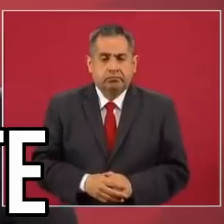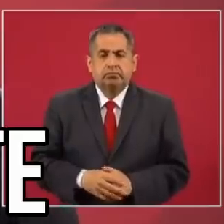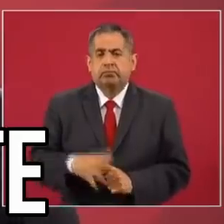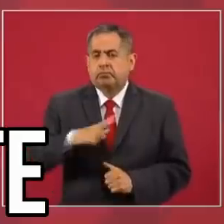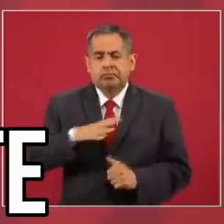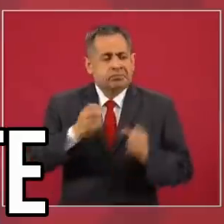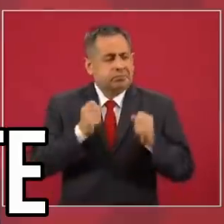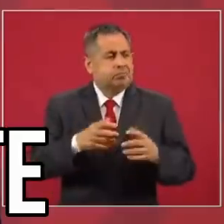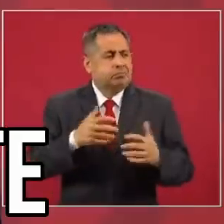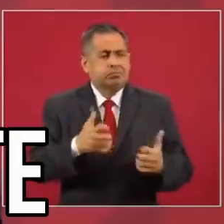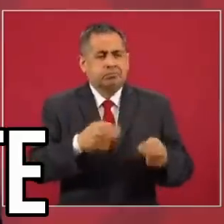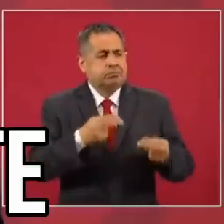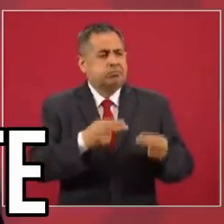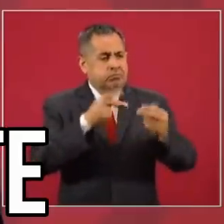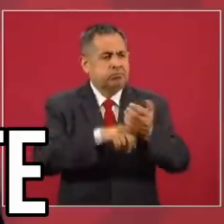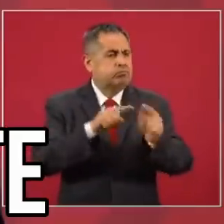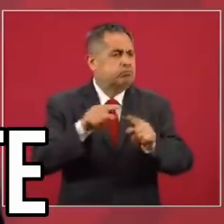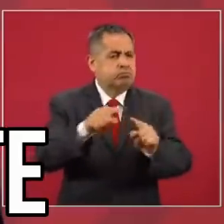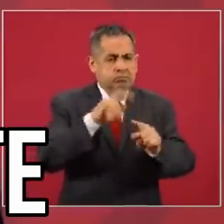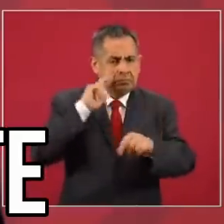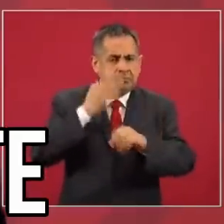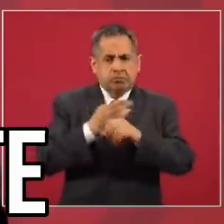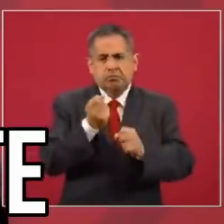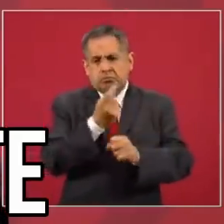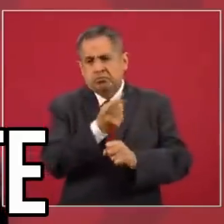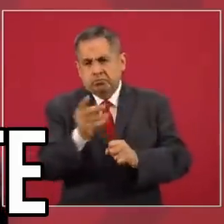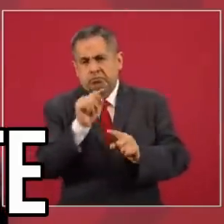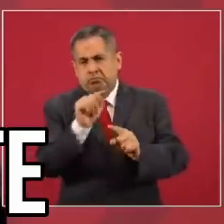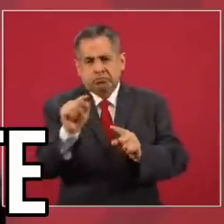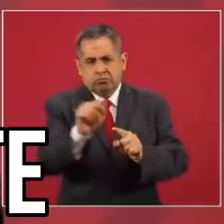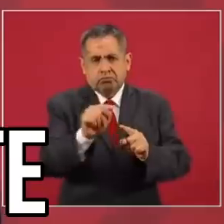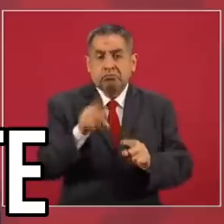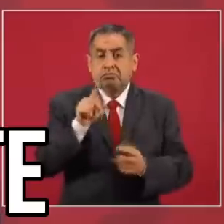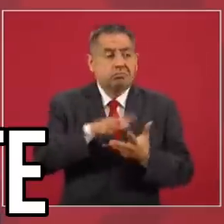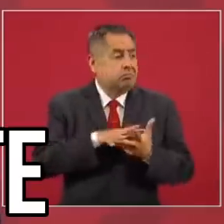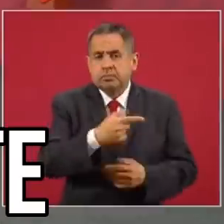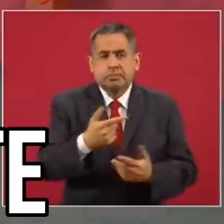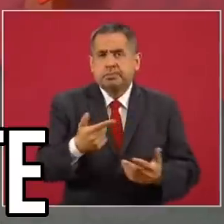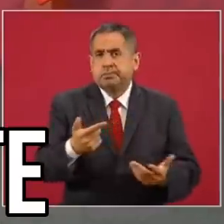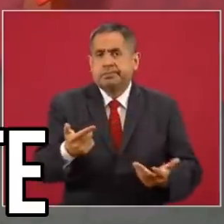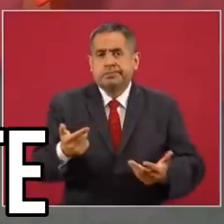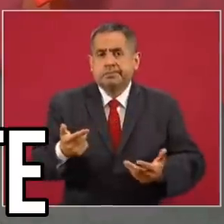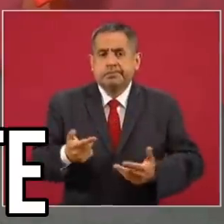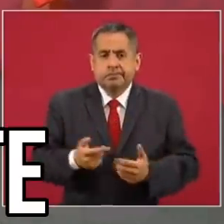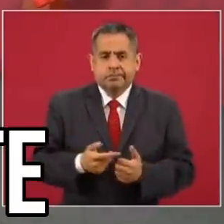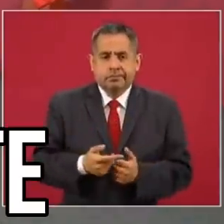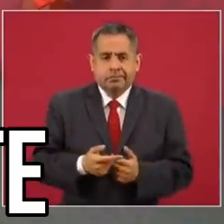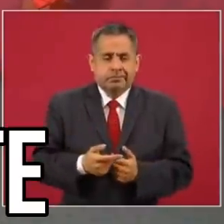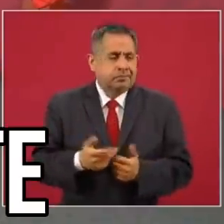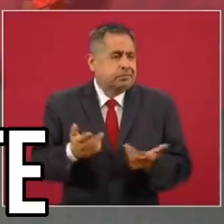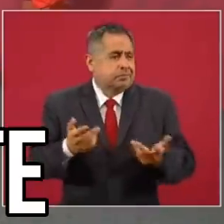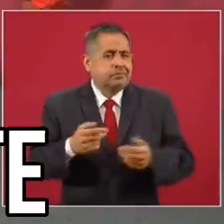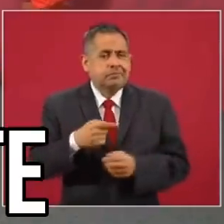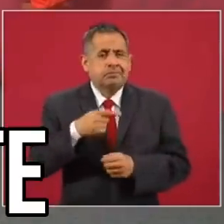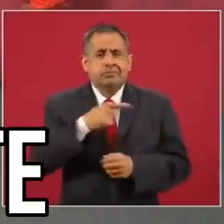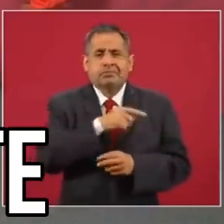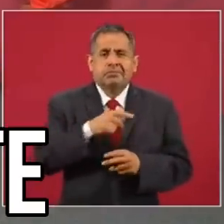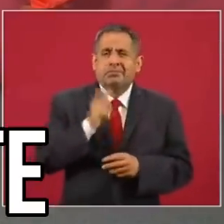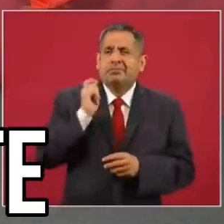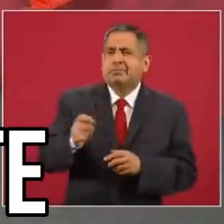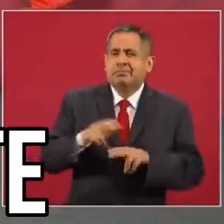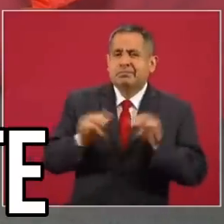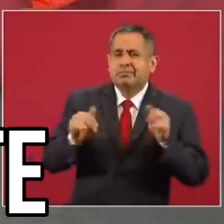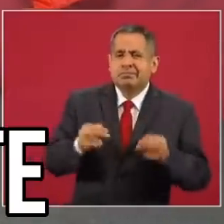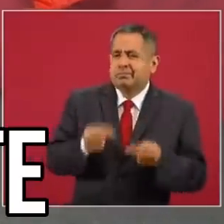Hay muchos empresarios responsables, pero hay otros, y en sentido estricto ni siquiera son empresarios,